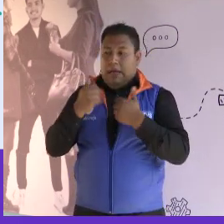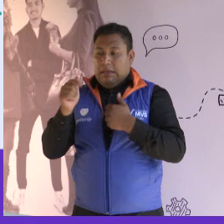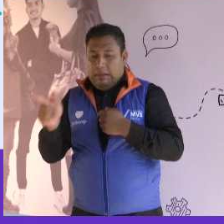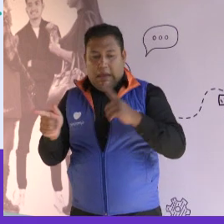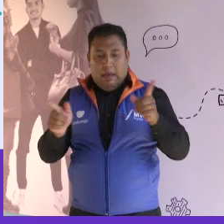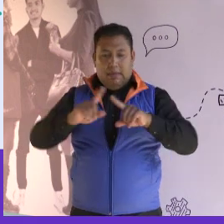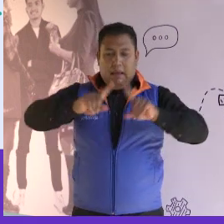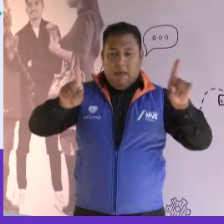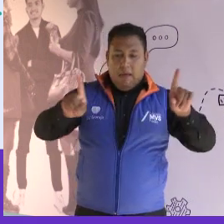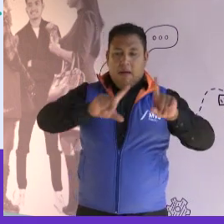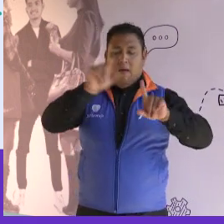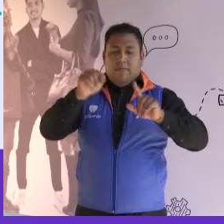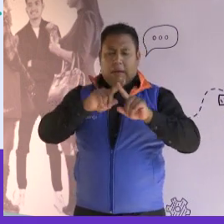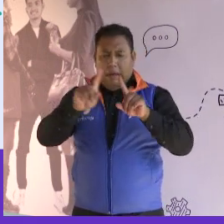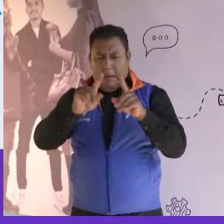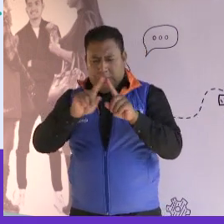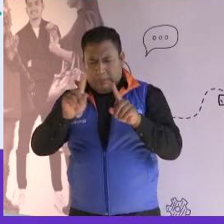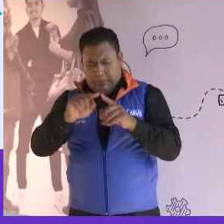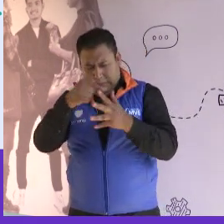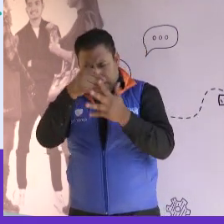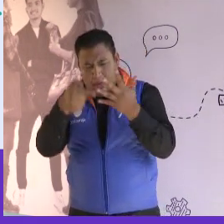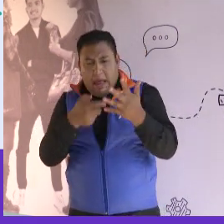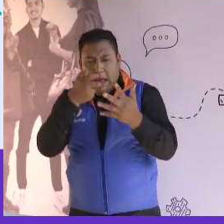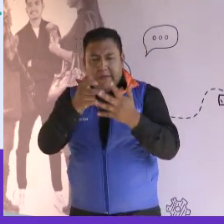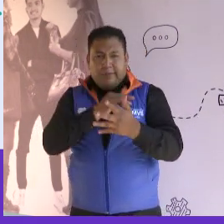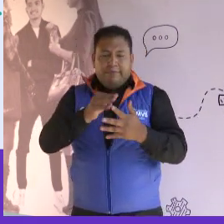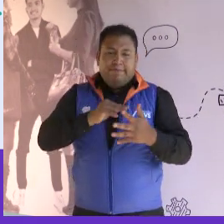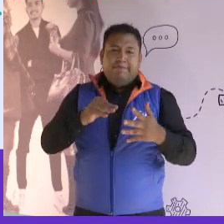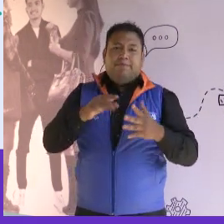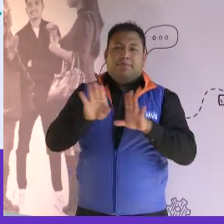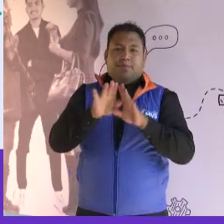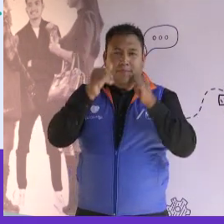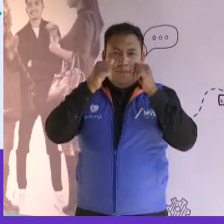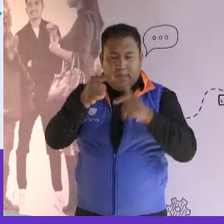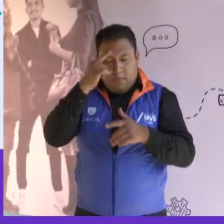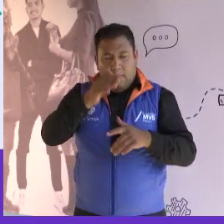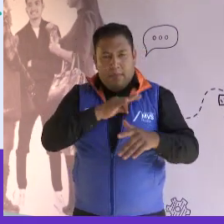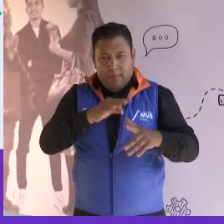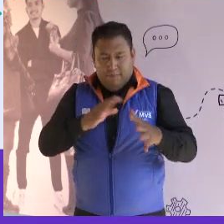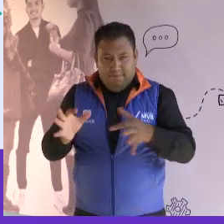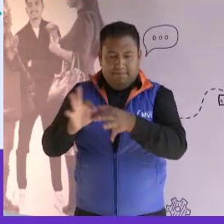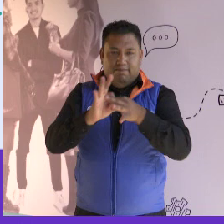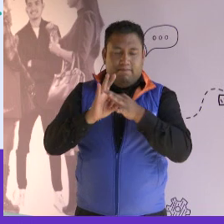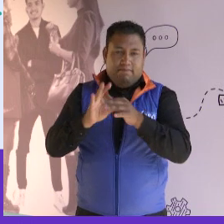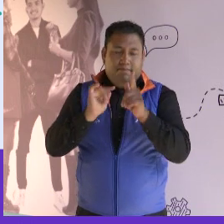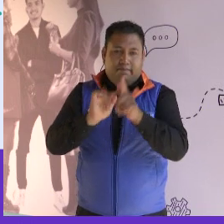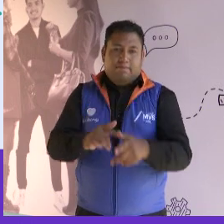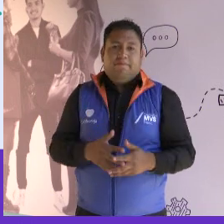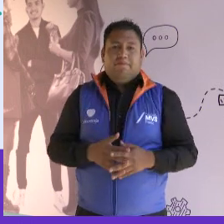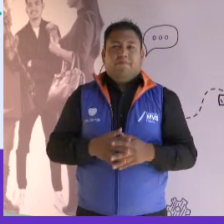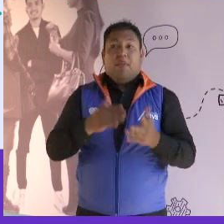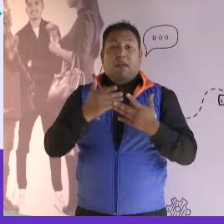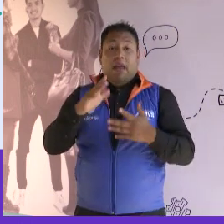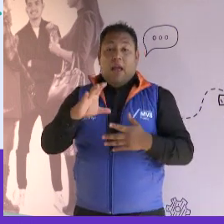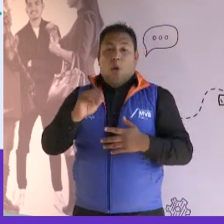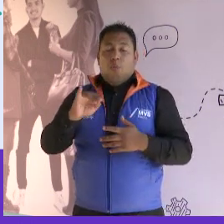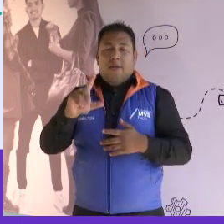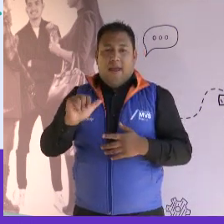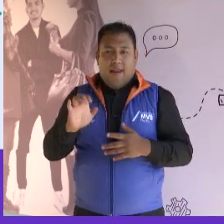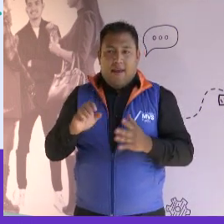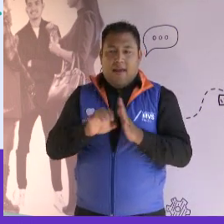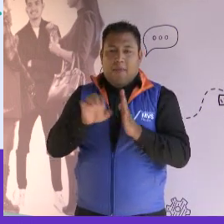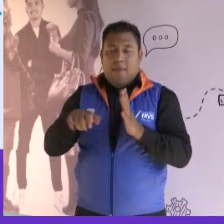punto de la participación es diversa, pues bueno, en Comunalia tenemos fundaciones comunitarias muy grandes, como lo es